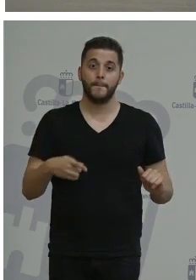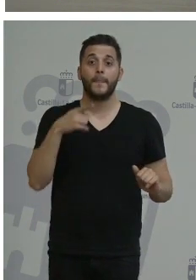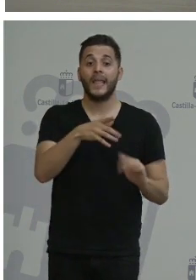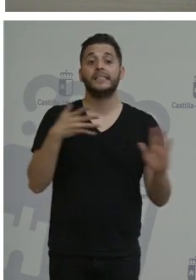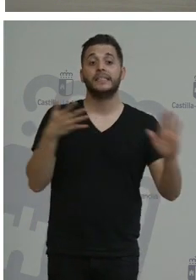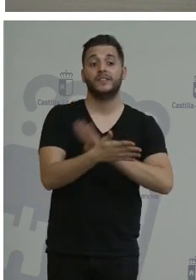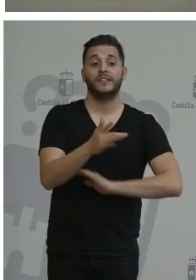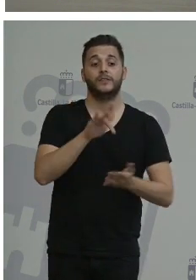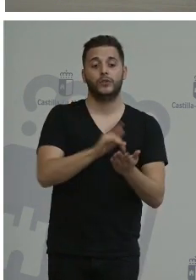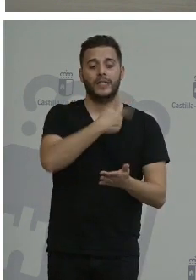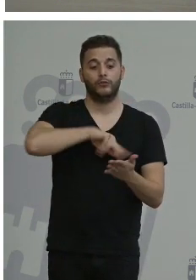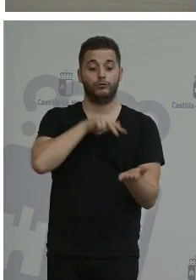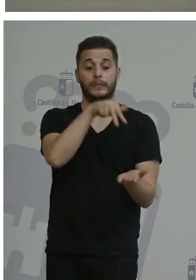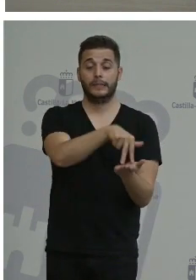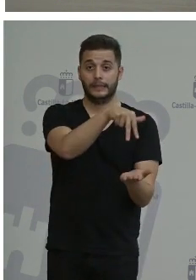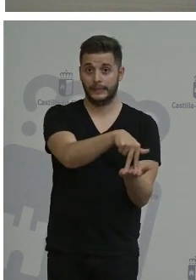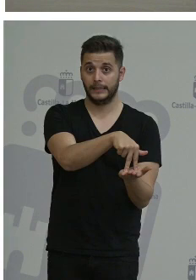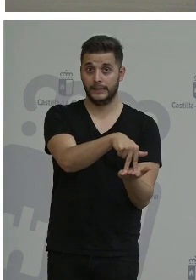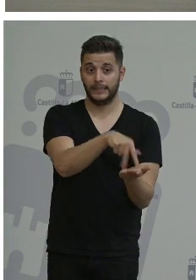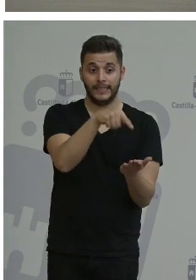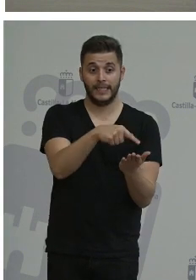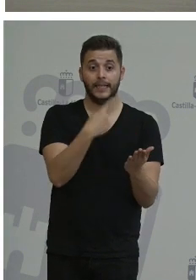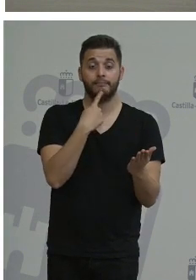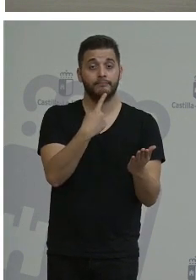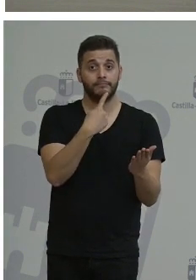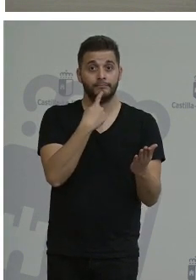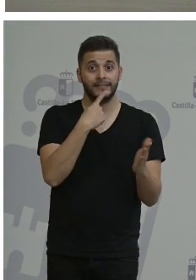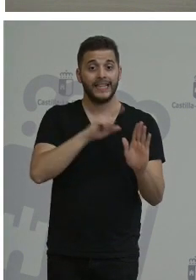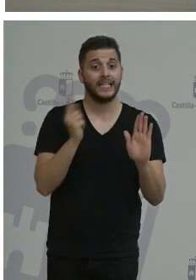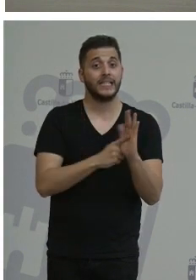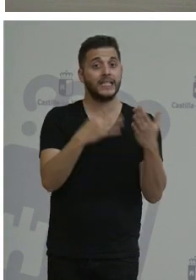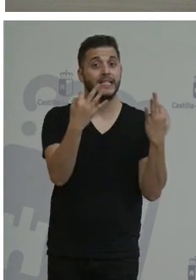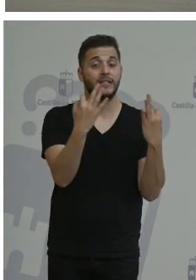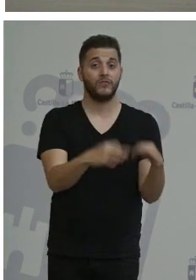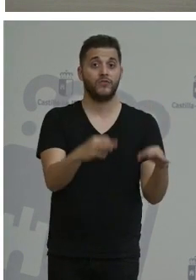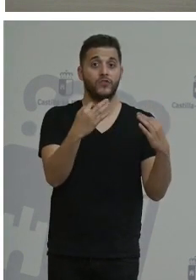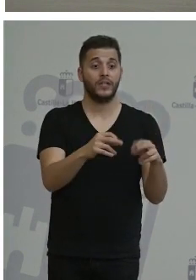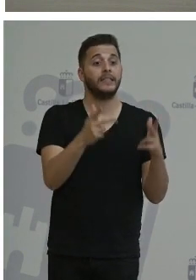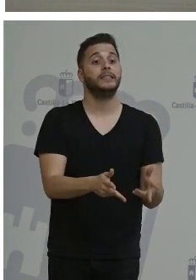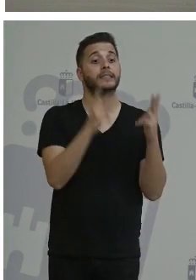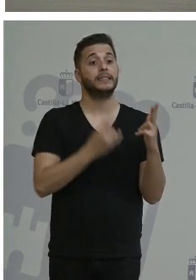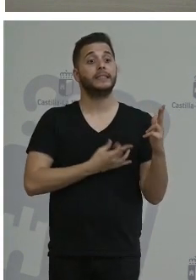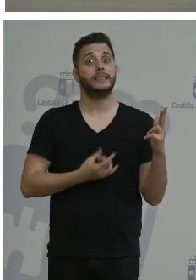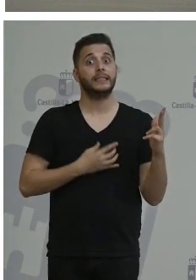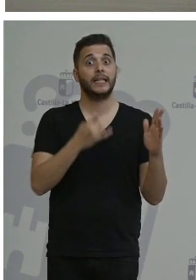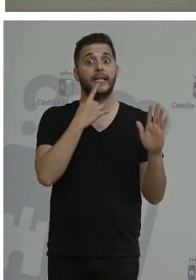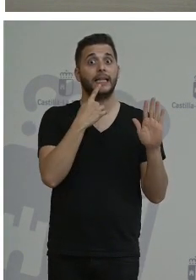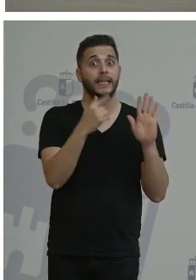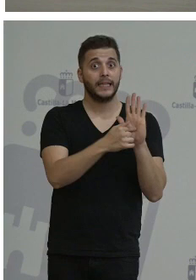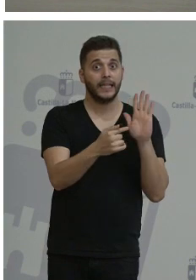representando. Y esto viene en el título 3 de la Ley Orgánica de Libertad Sindical, que habla de la